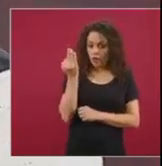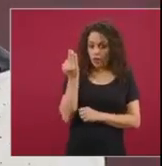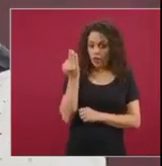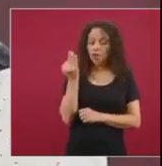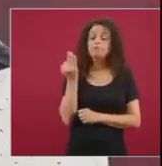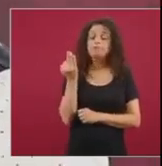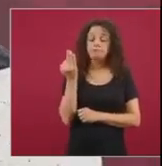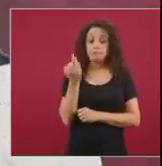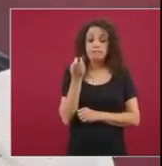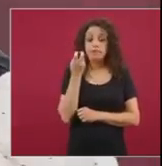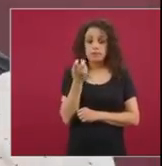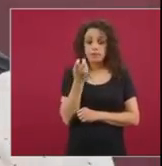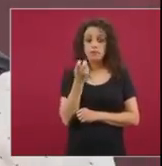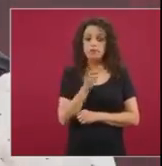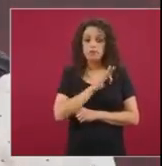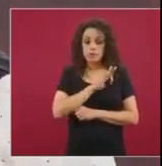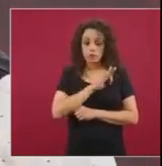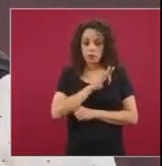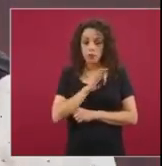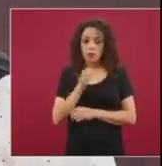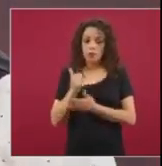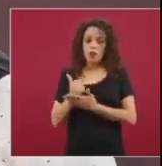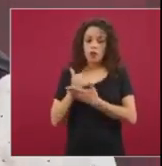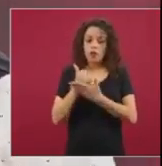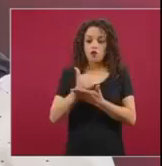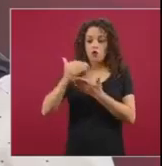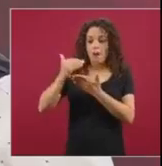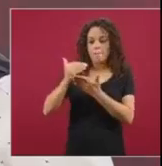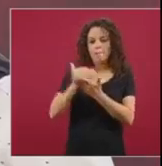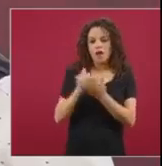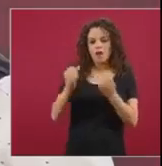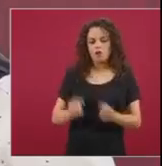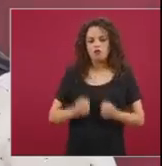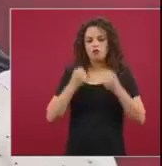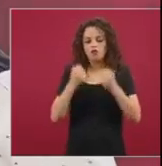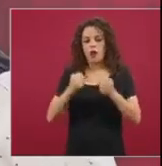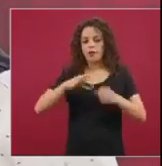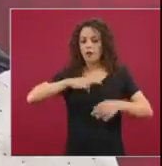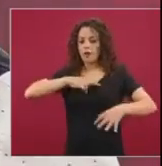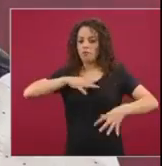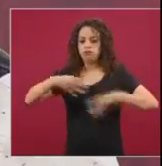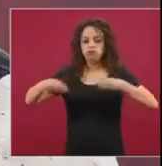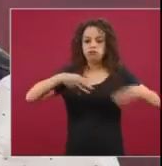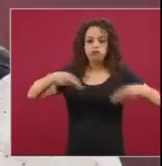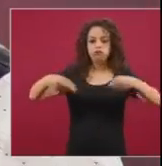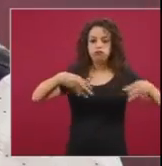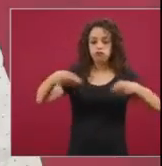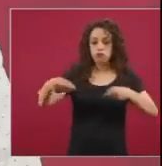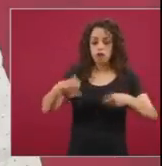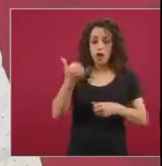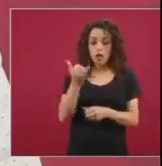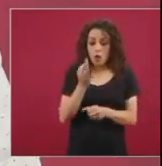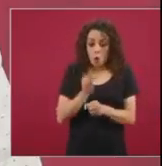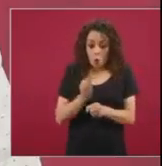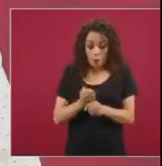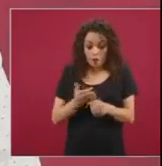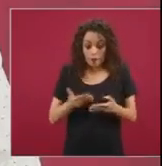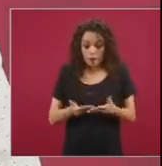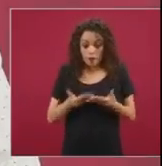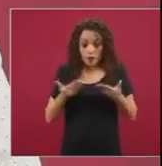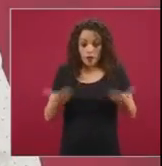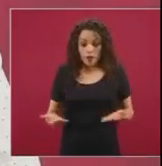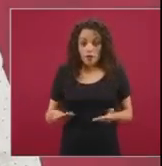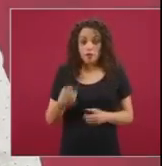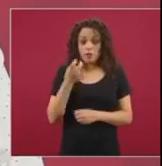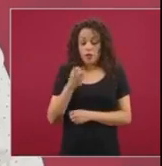ha mitigado el impacto de la epidemia, y que actualmente esta